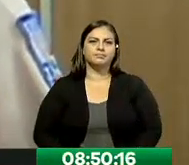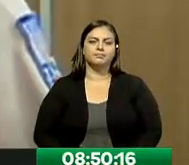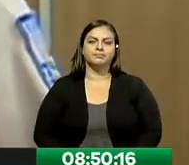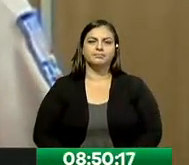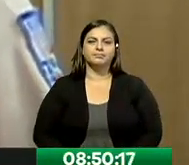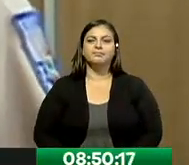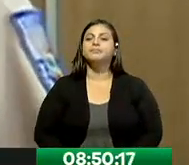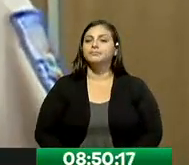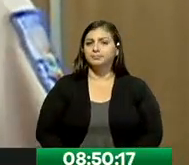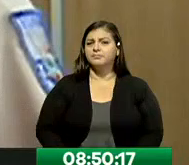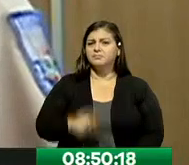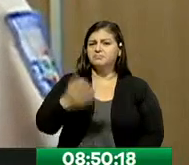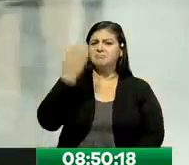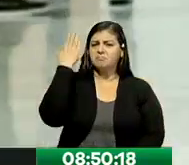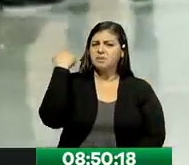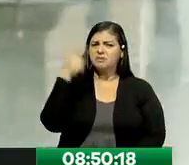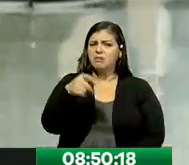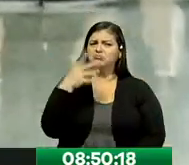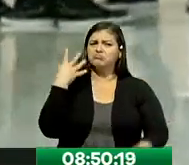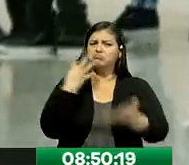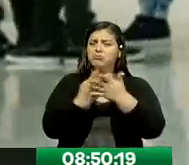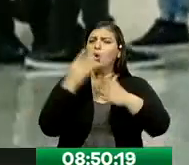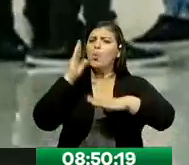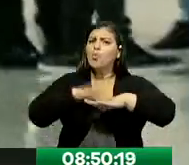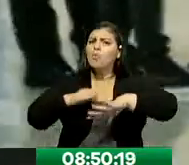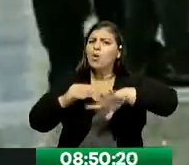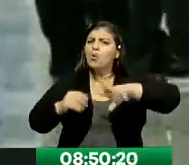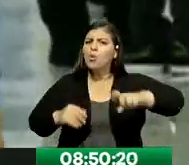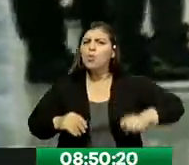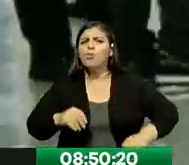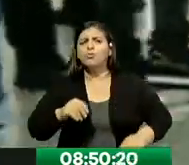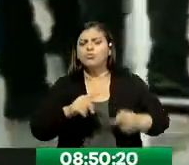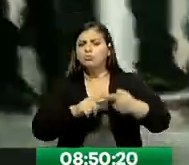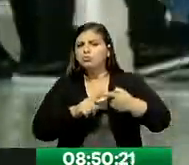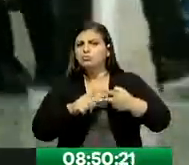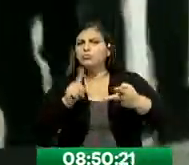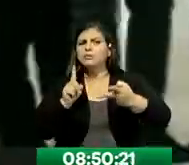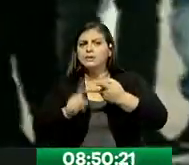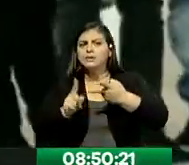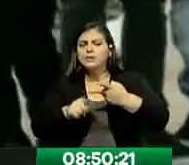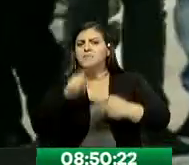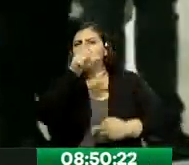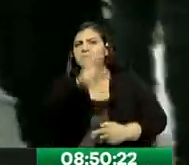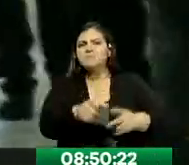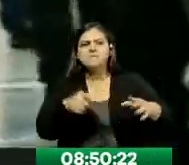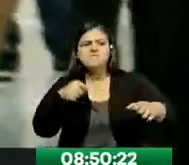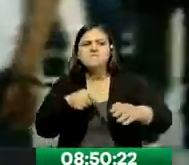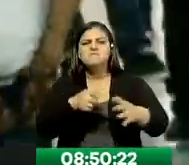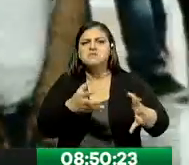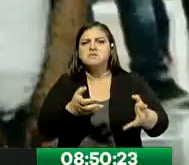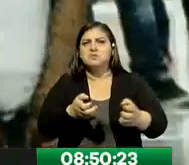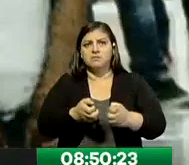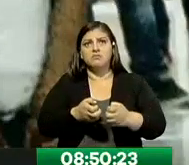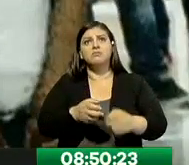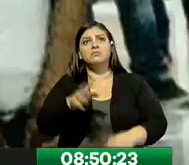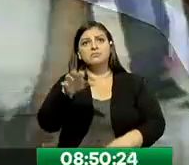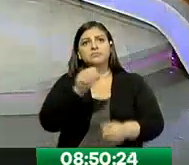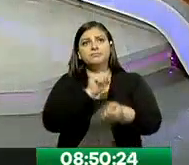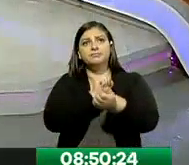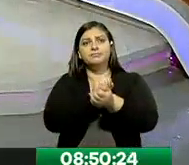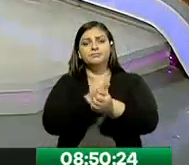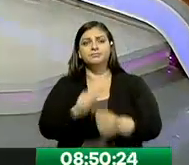y tentativa de asesinato. Fue puesto a órdenes de la fiscalía, informó Adriana Peralta.